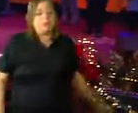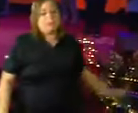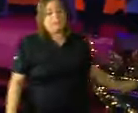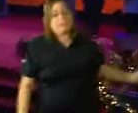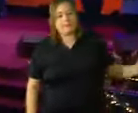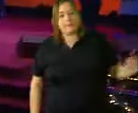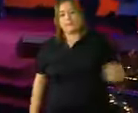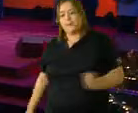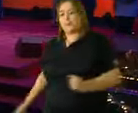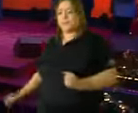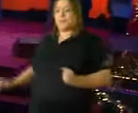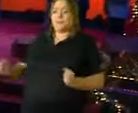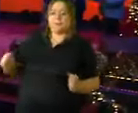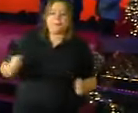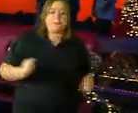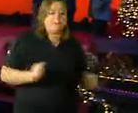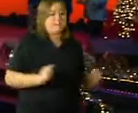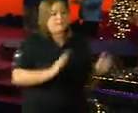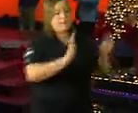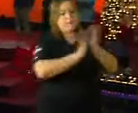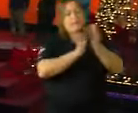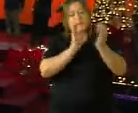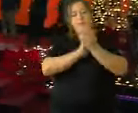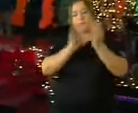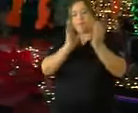viene hacia la mansión.